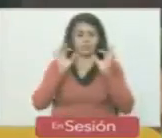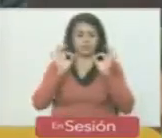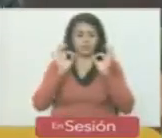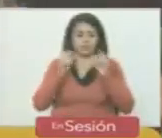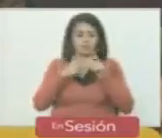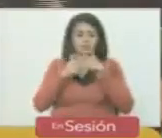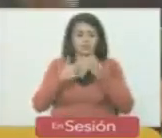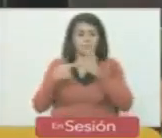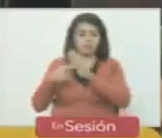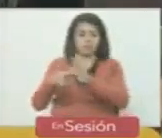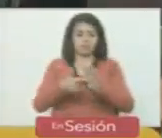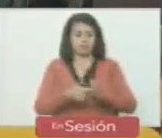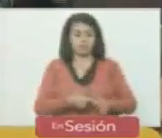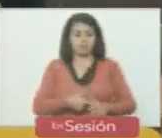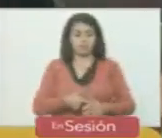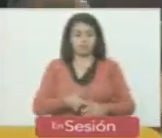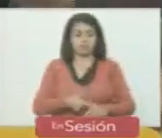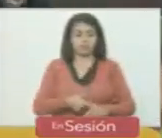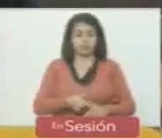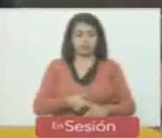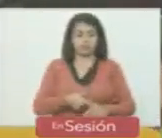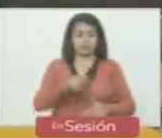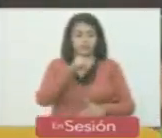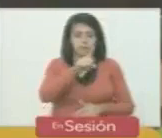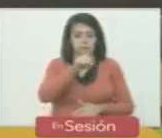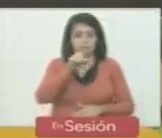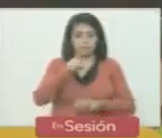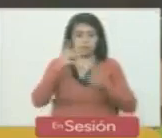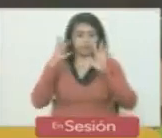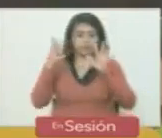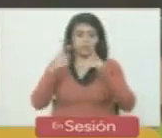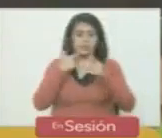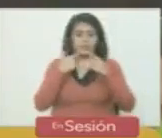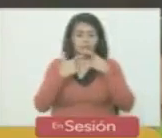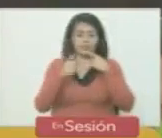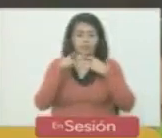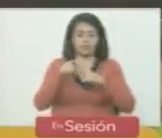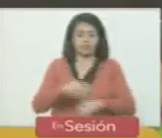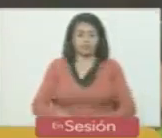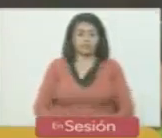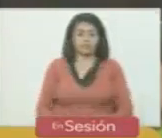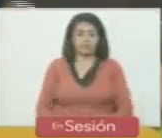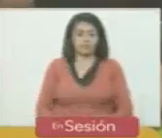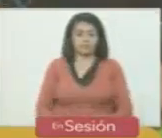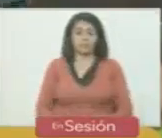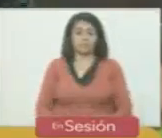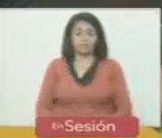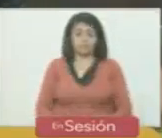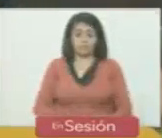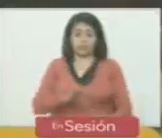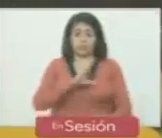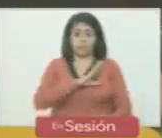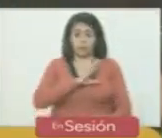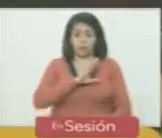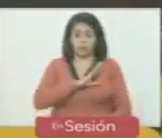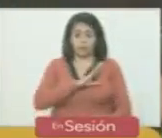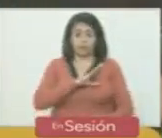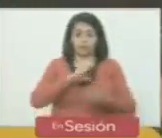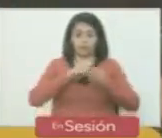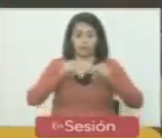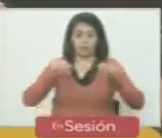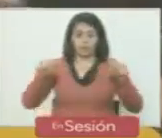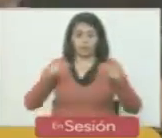especialmente el 119, donde establece la pertenencia de sus